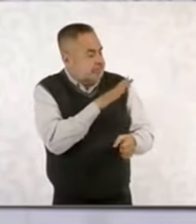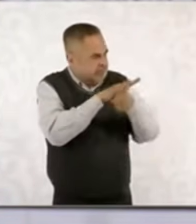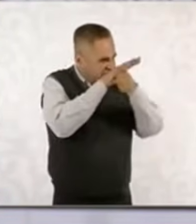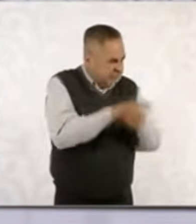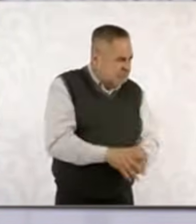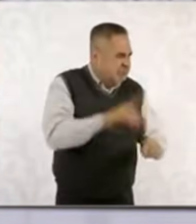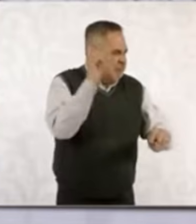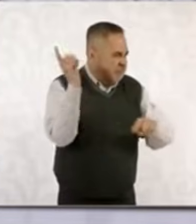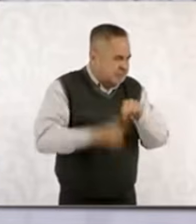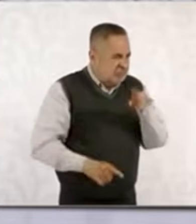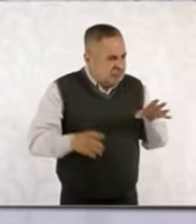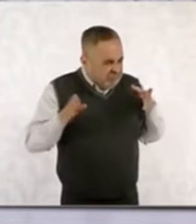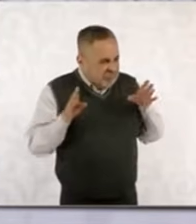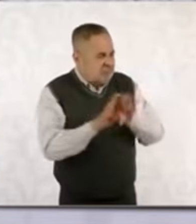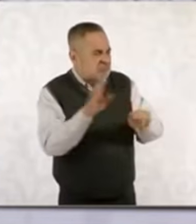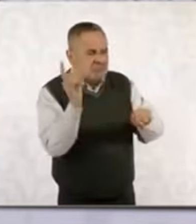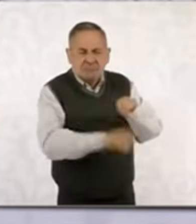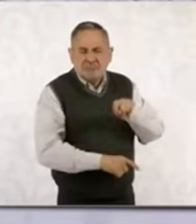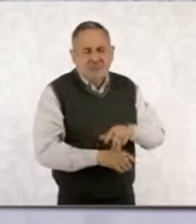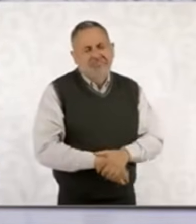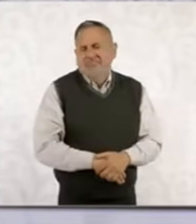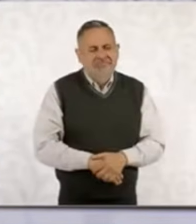persecución, no hay censura.